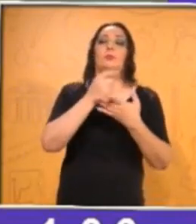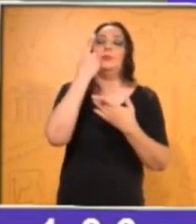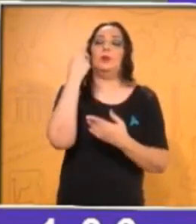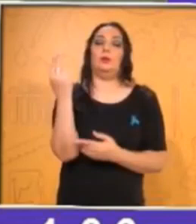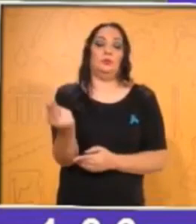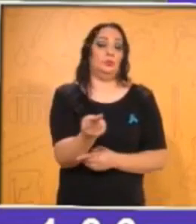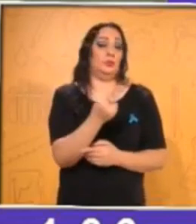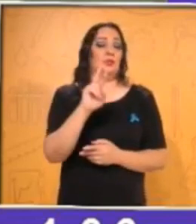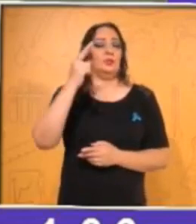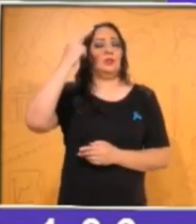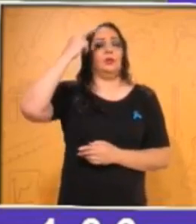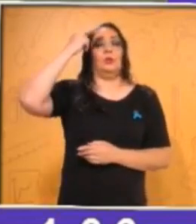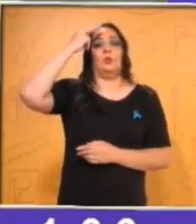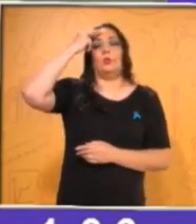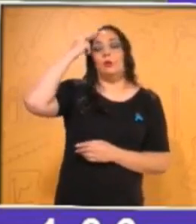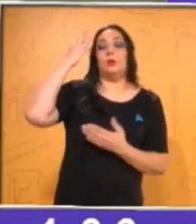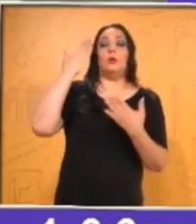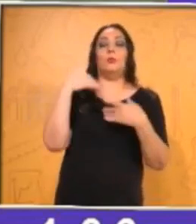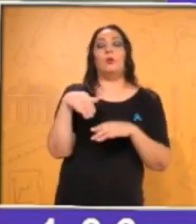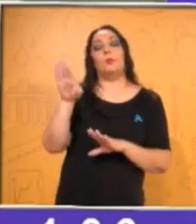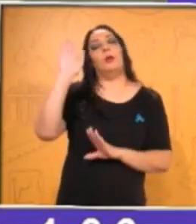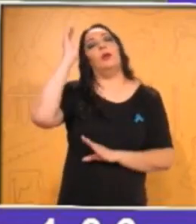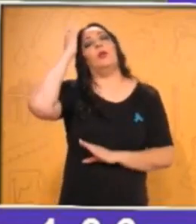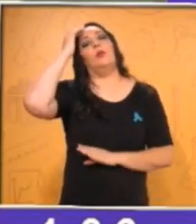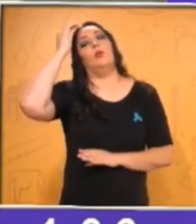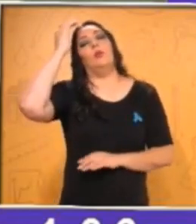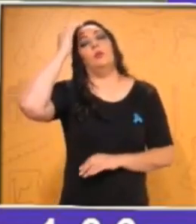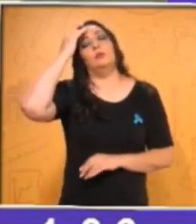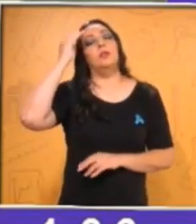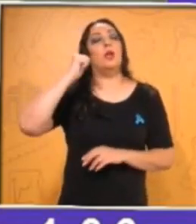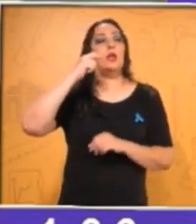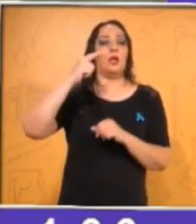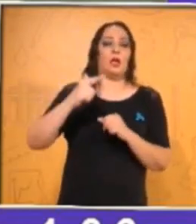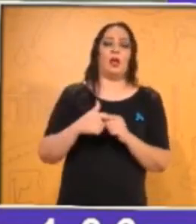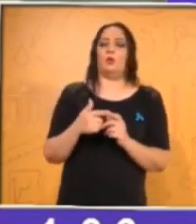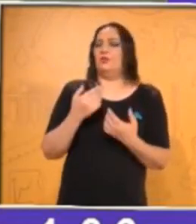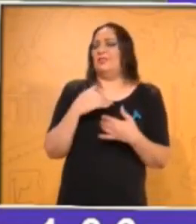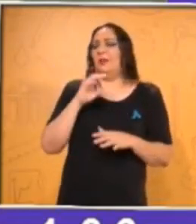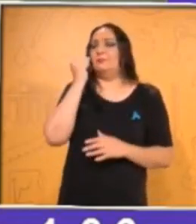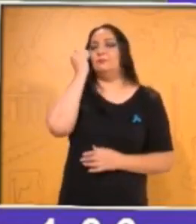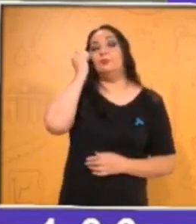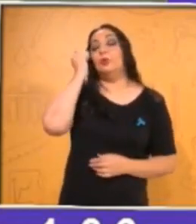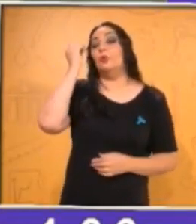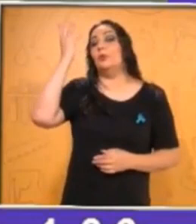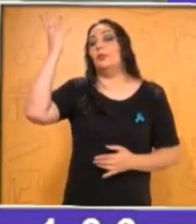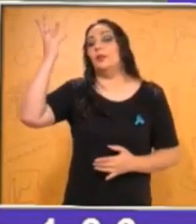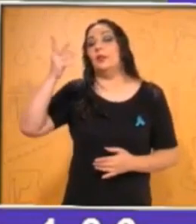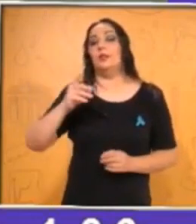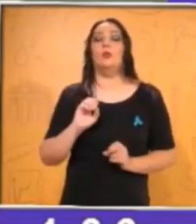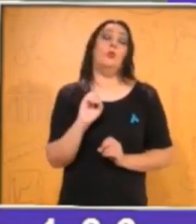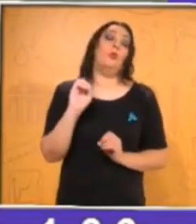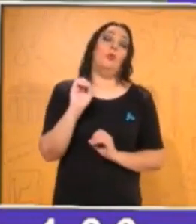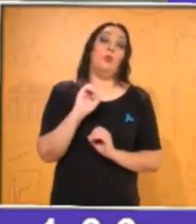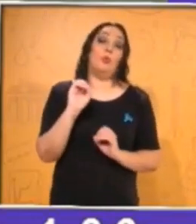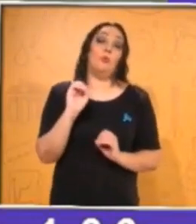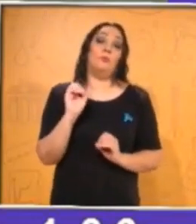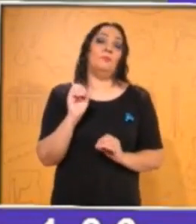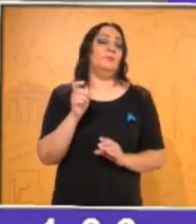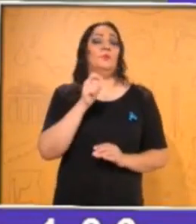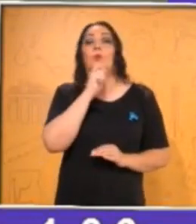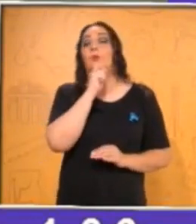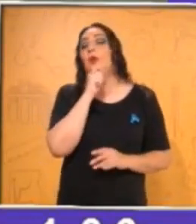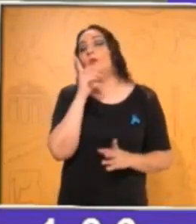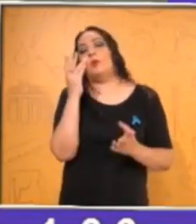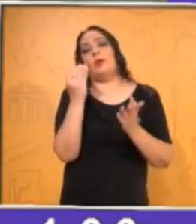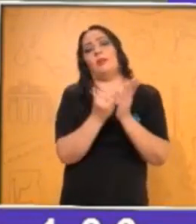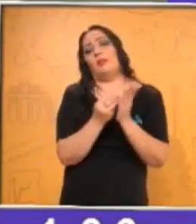pues para repasar, a lo mejor para conocer algo que se les había olvidado o pasado, o que pues no habían ido ese día a la